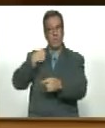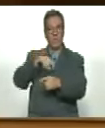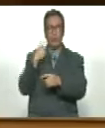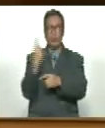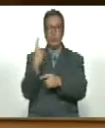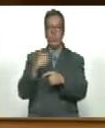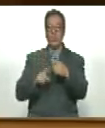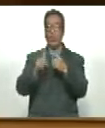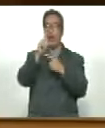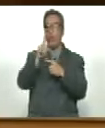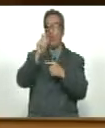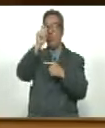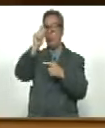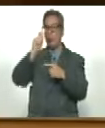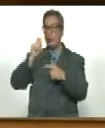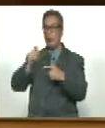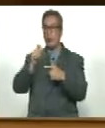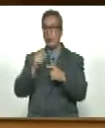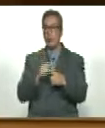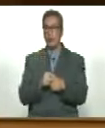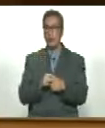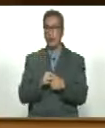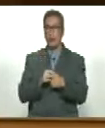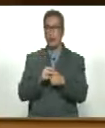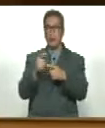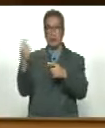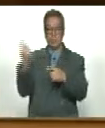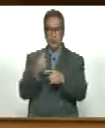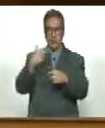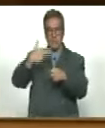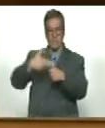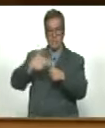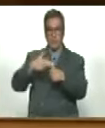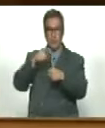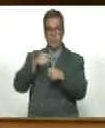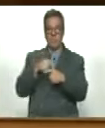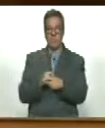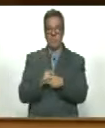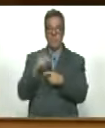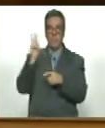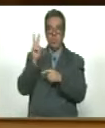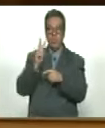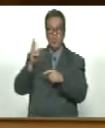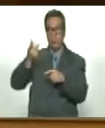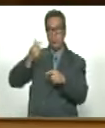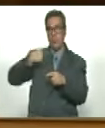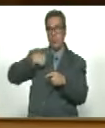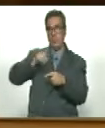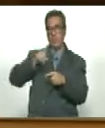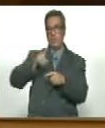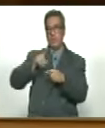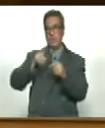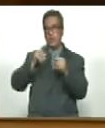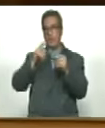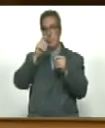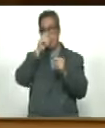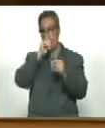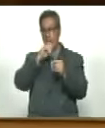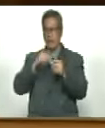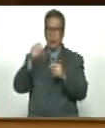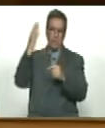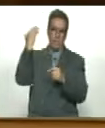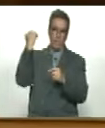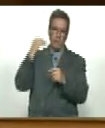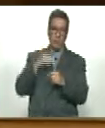el 1% de los ingresos petroleros que Venezuela había tenido en años